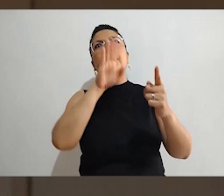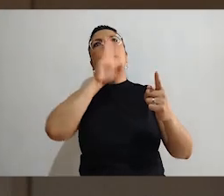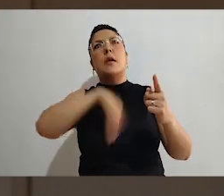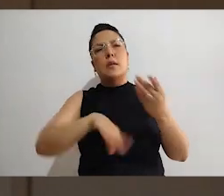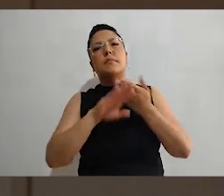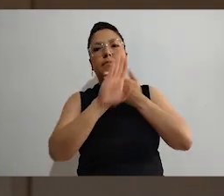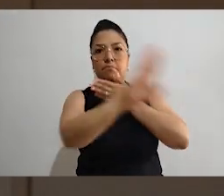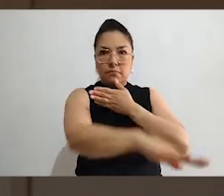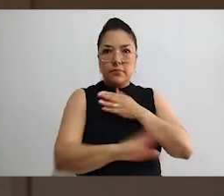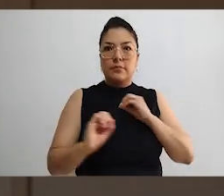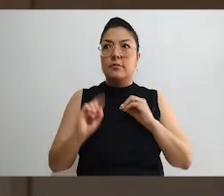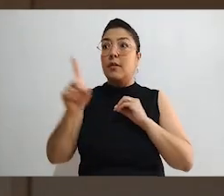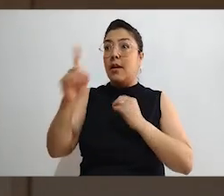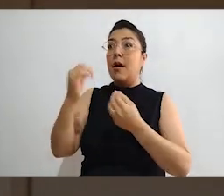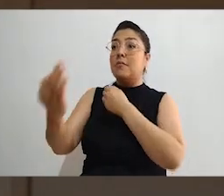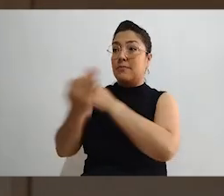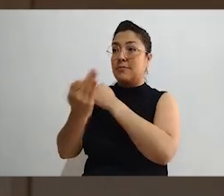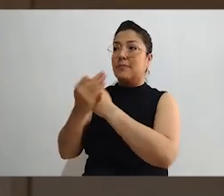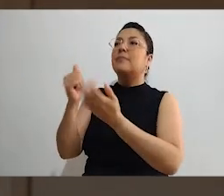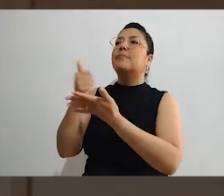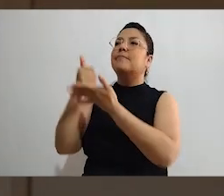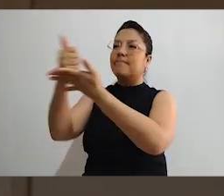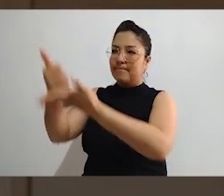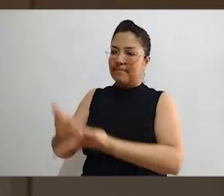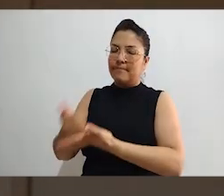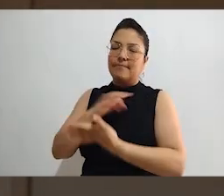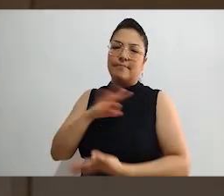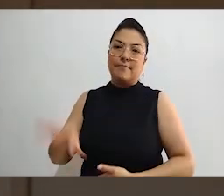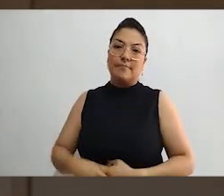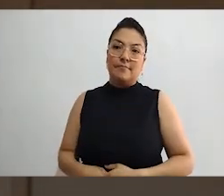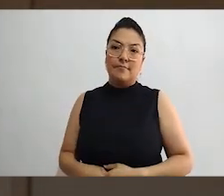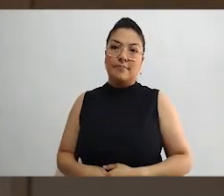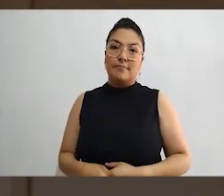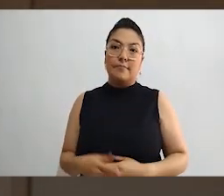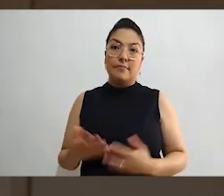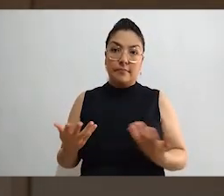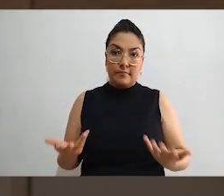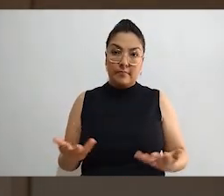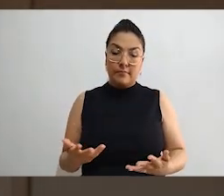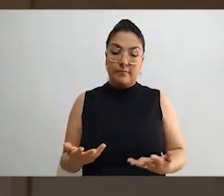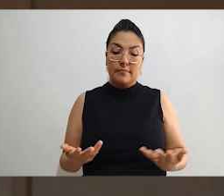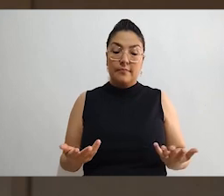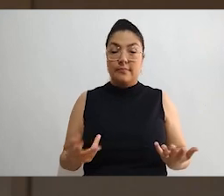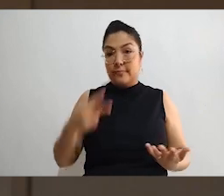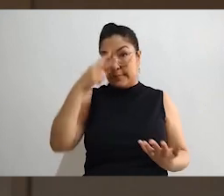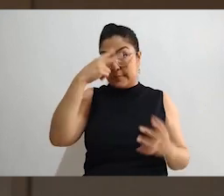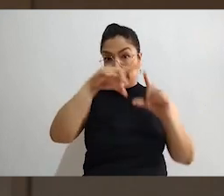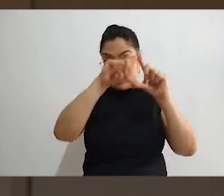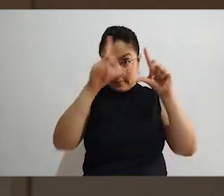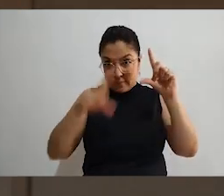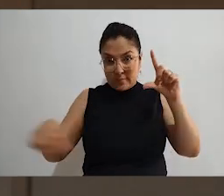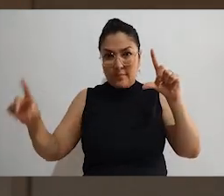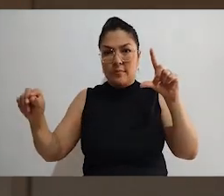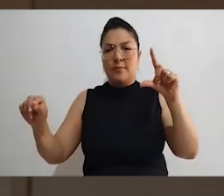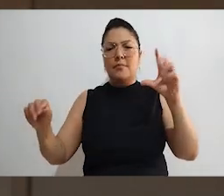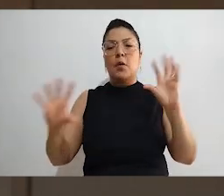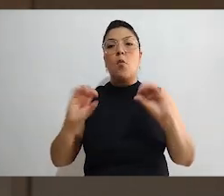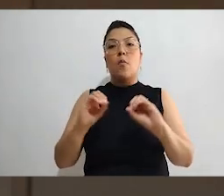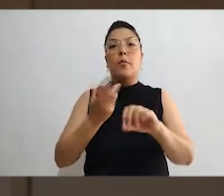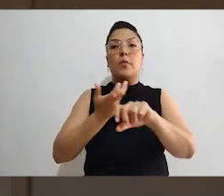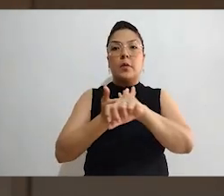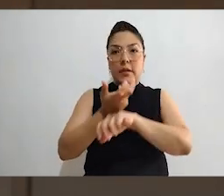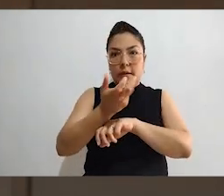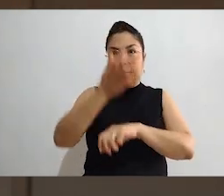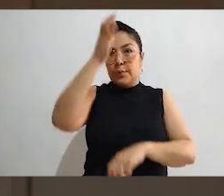participación es fundamental. ¿Por qué? Porque la construcción del país, la construcción del Estado, en el caso de